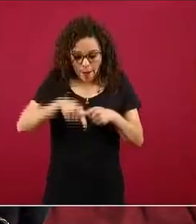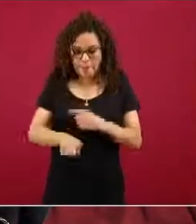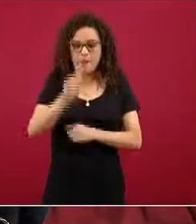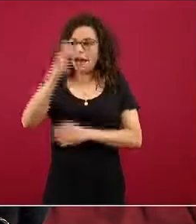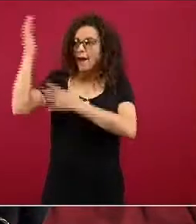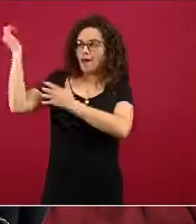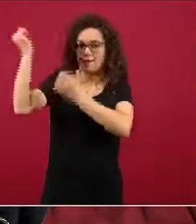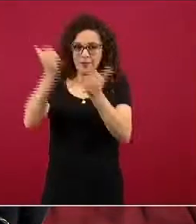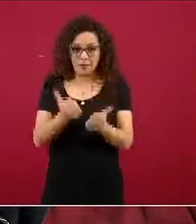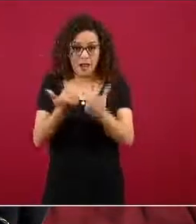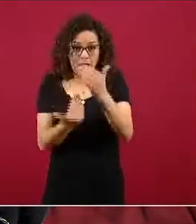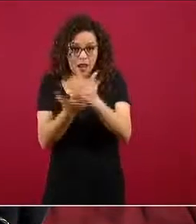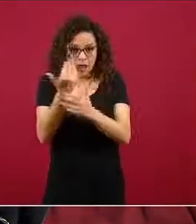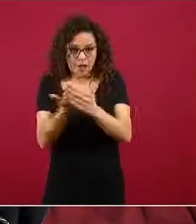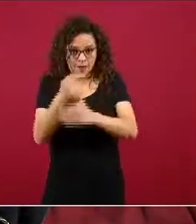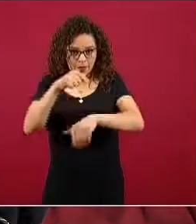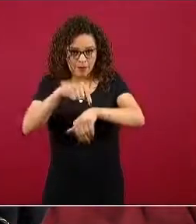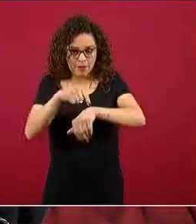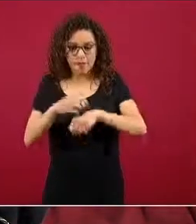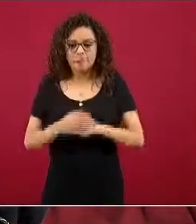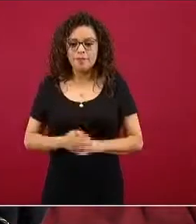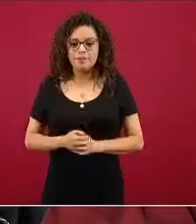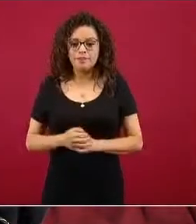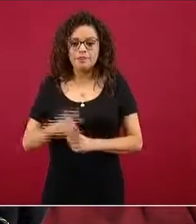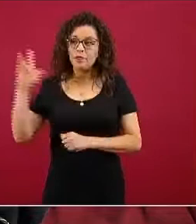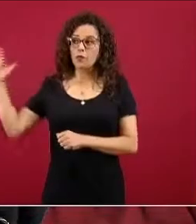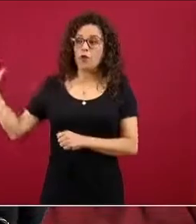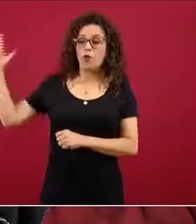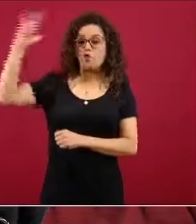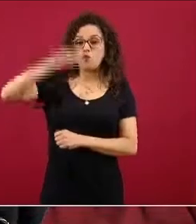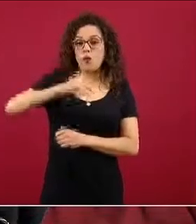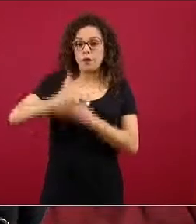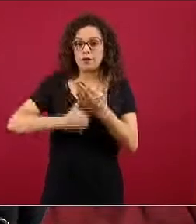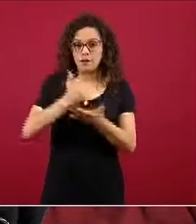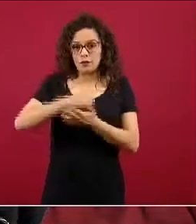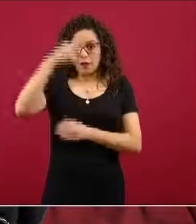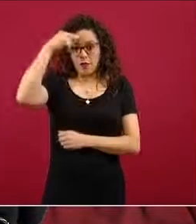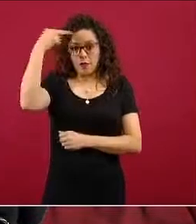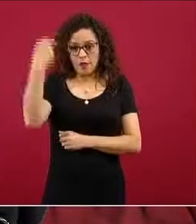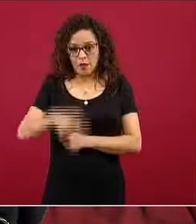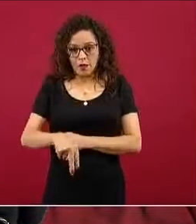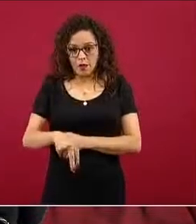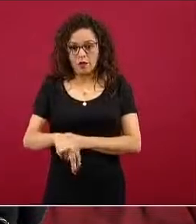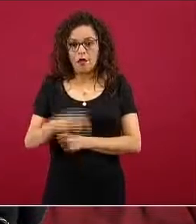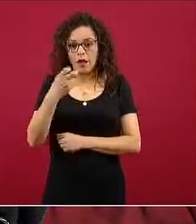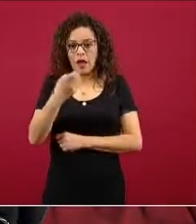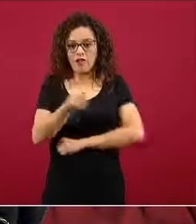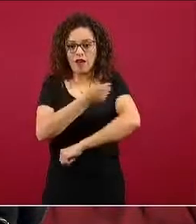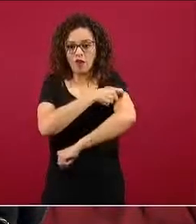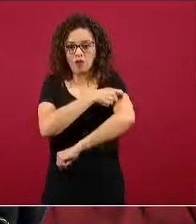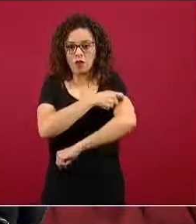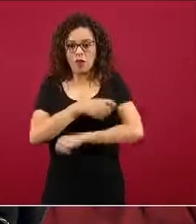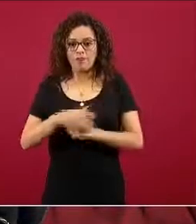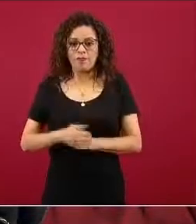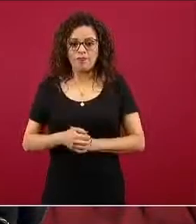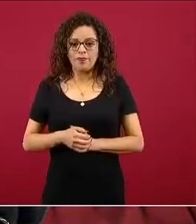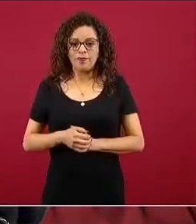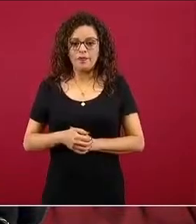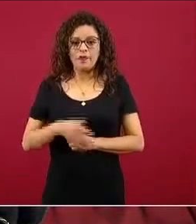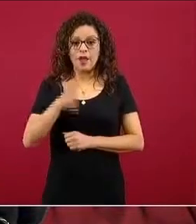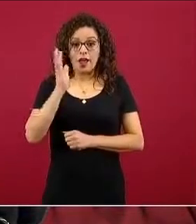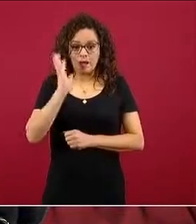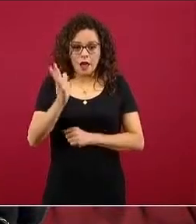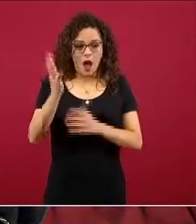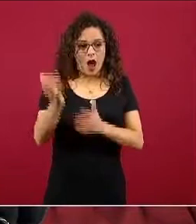de la mañana al Aeropuerto Internacional de Ciudad de México el embarque de las vacunas. Fueron trasladadas de acuerdo a lo